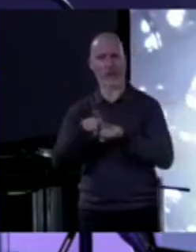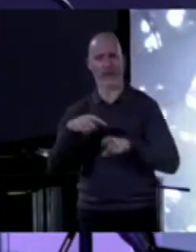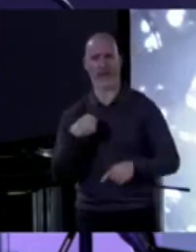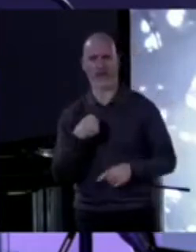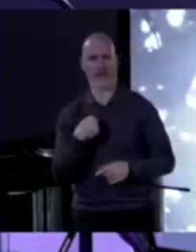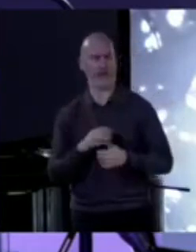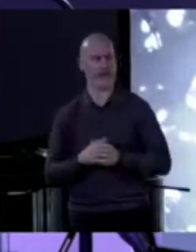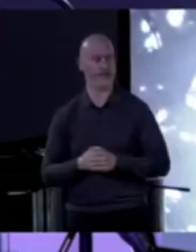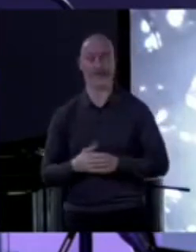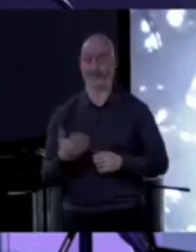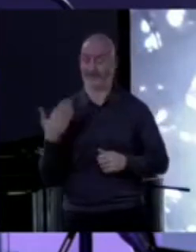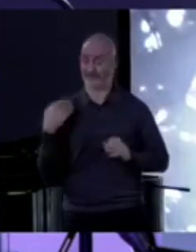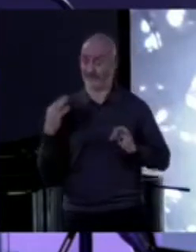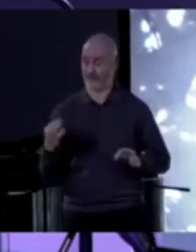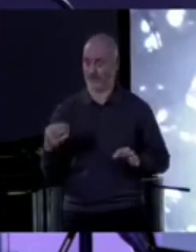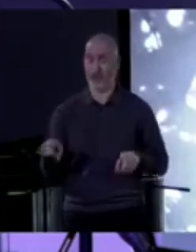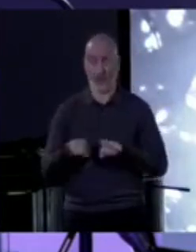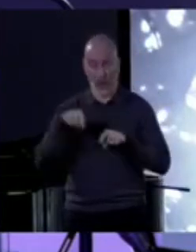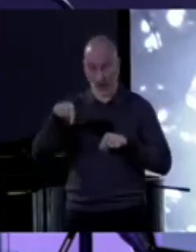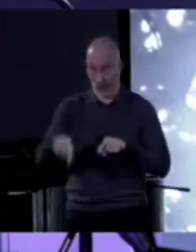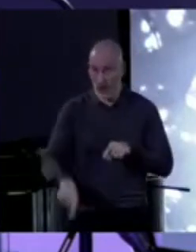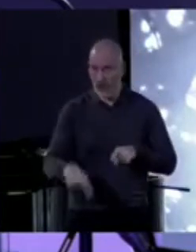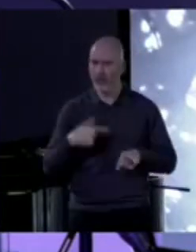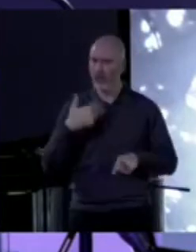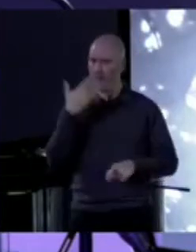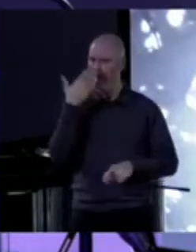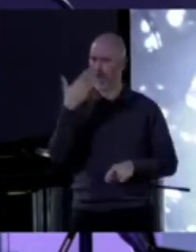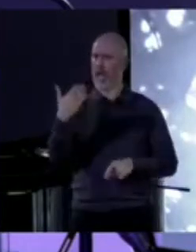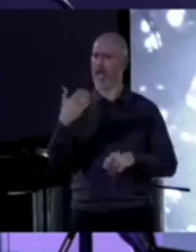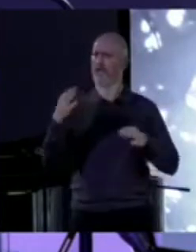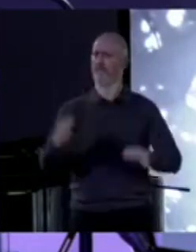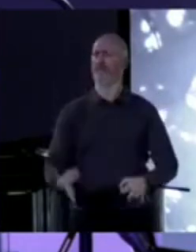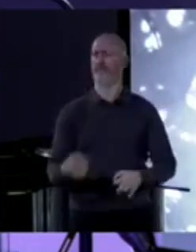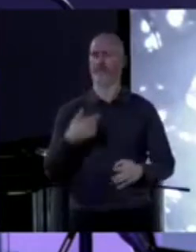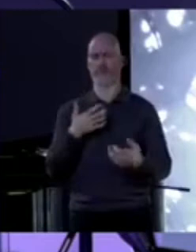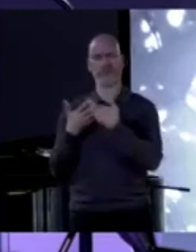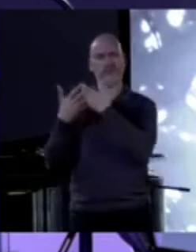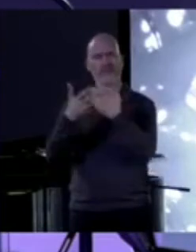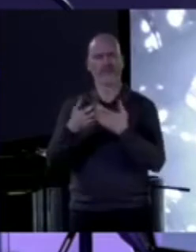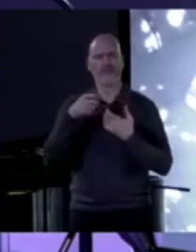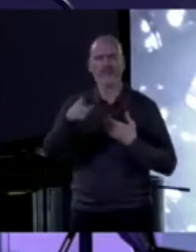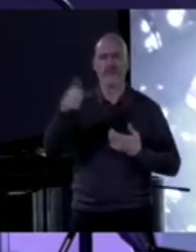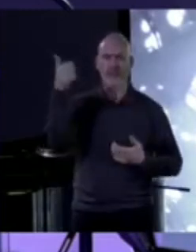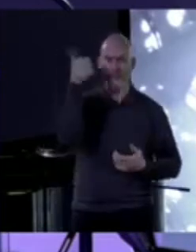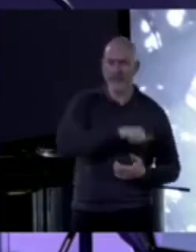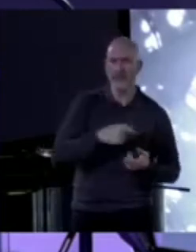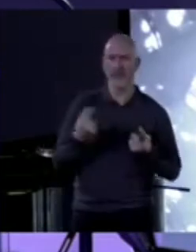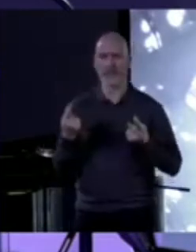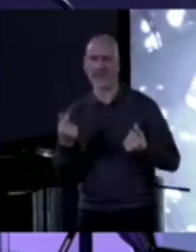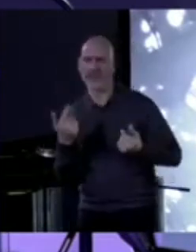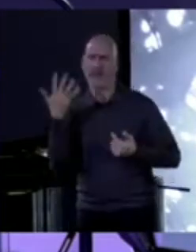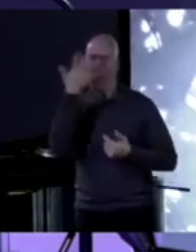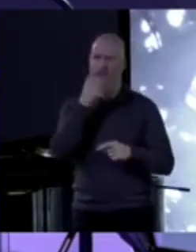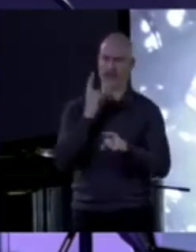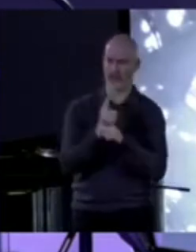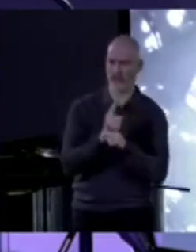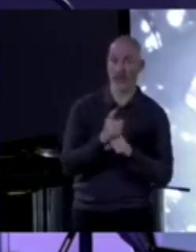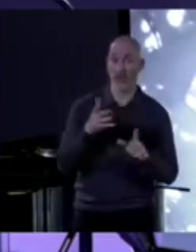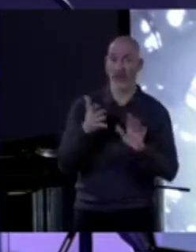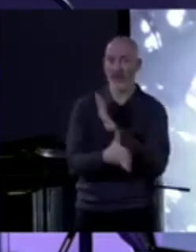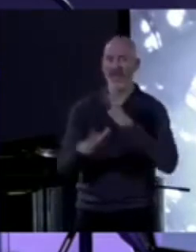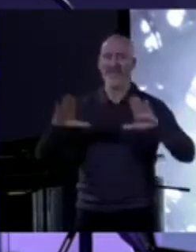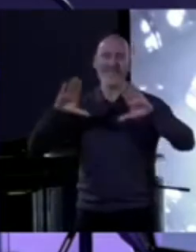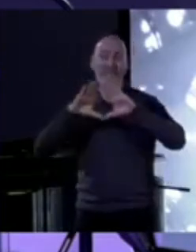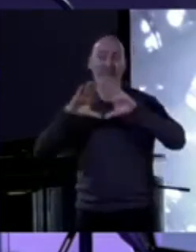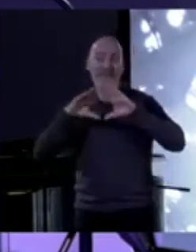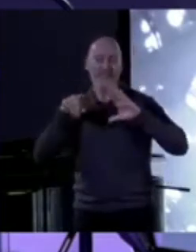Como no hace mucho, las mujeres hoy plantamos cara al machismo, al capitalismo y al fascismo. Porque no es feminismo